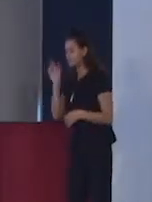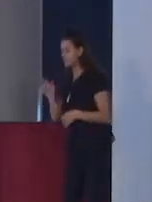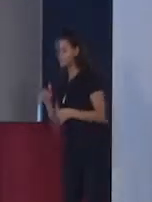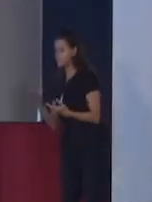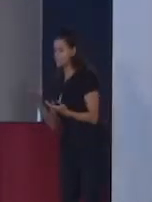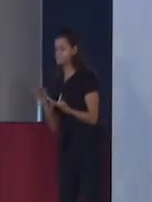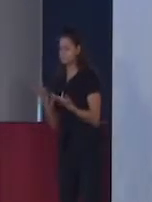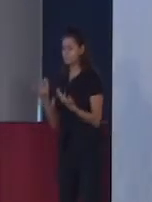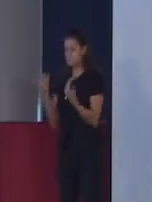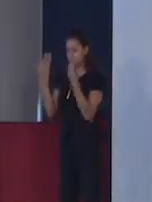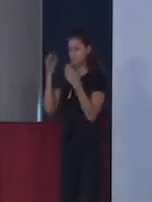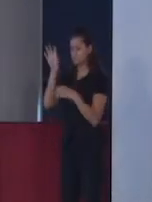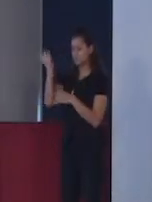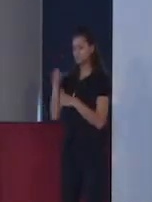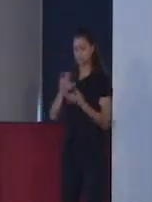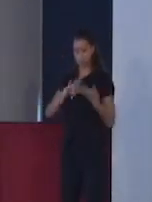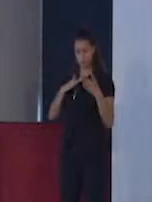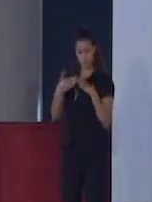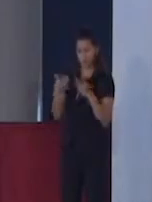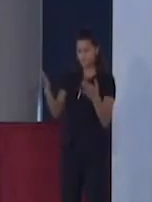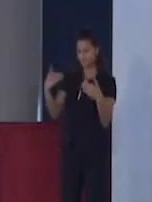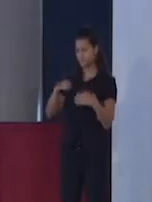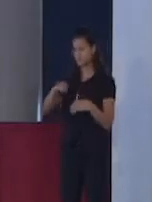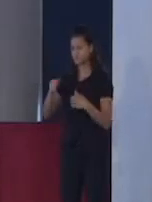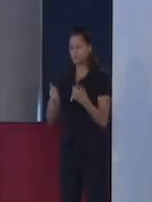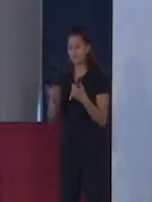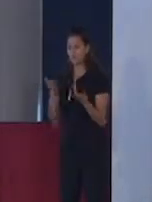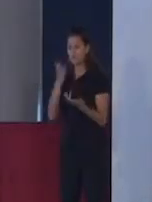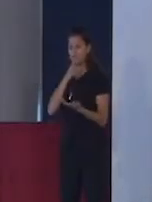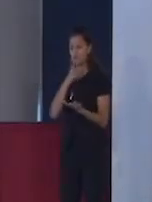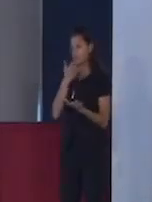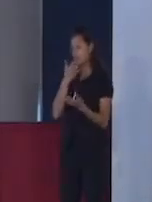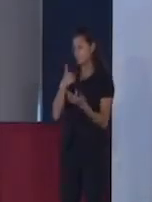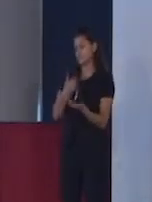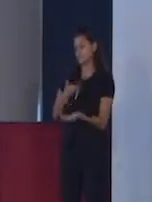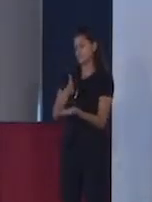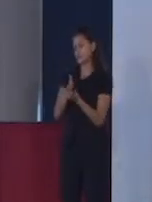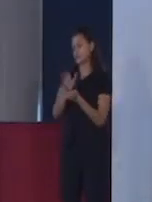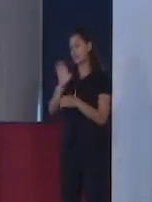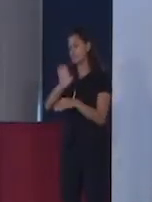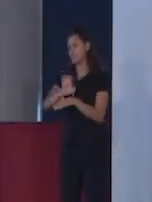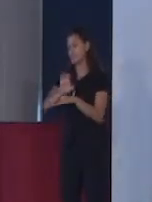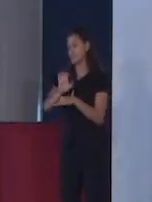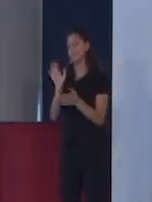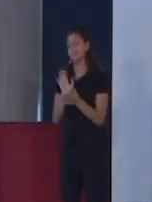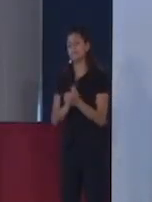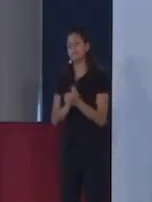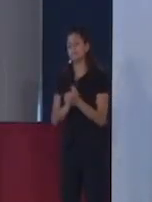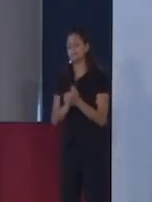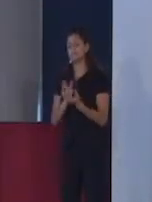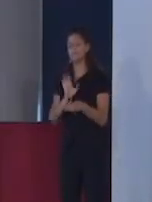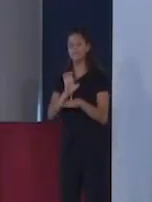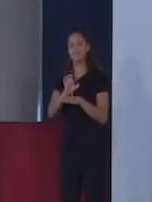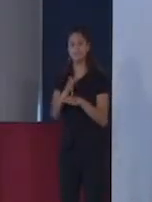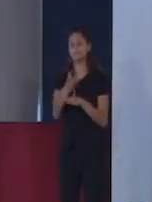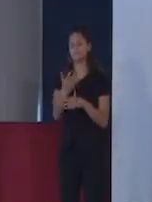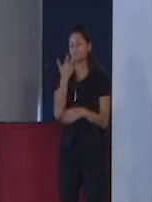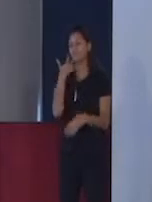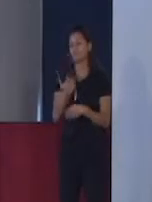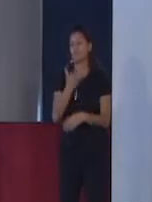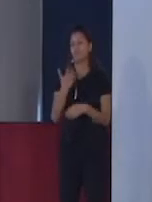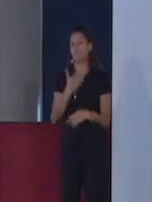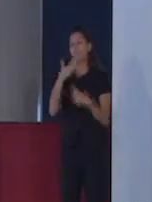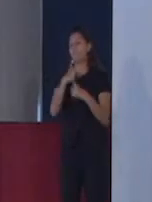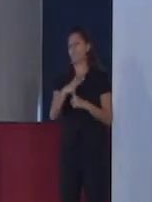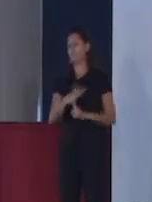para nuestra comunidad en derechos. Prácticamente, si vamos a una entidad, no es sino vulneración de derechos, solamente firmas,